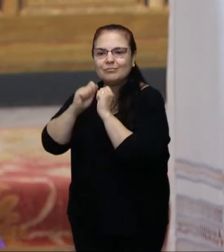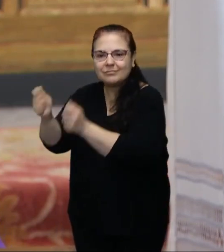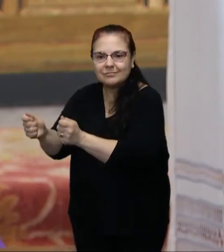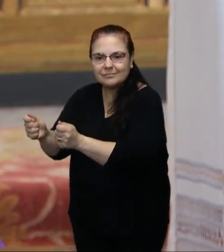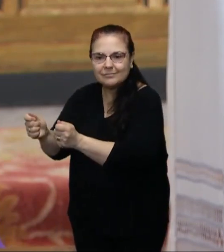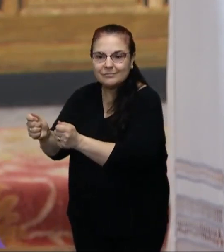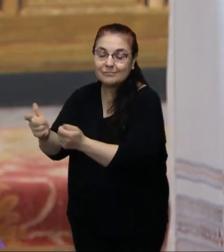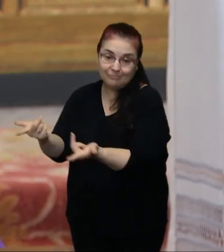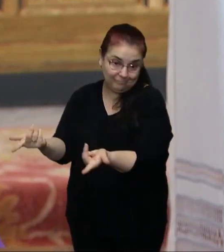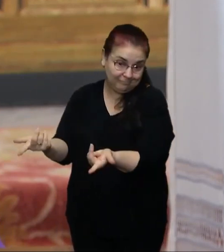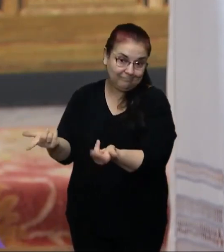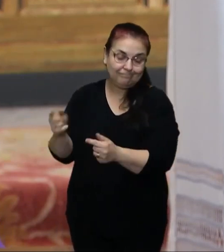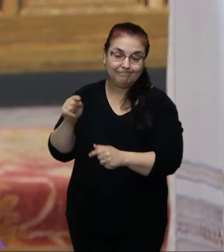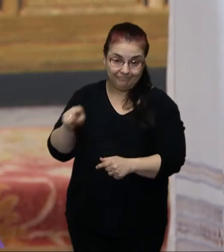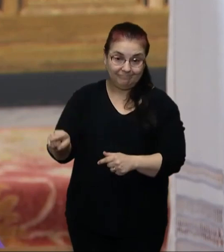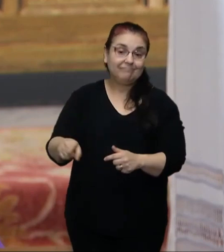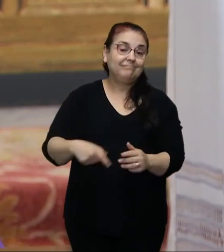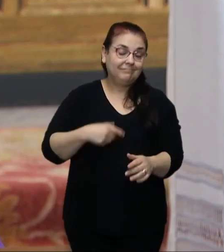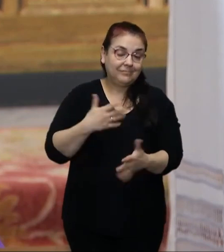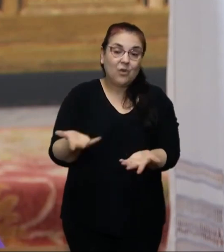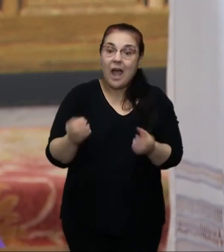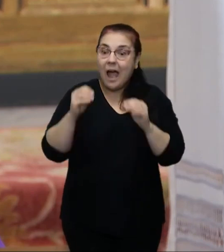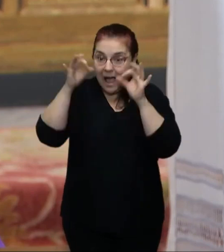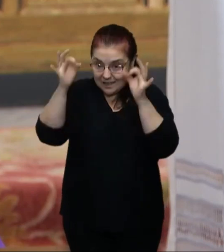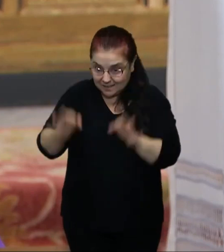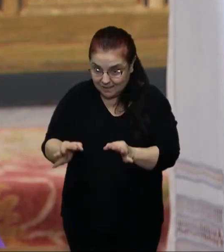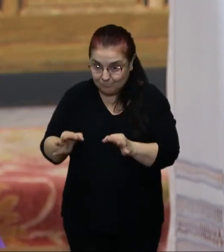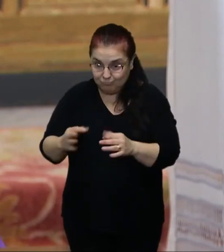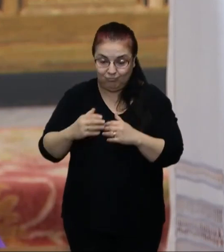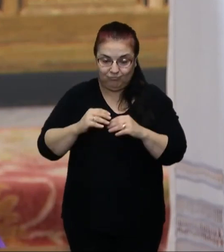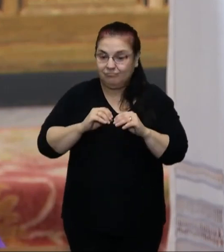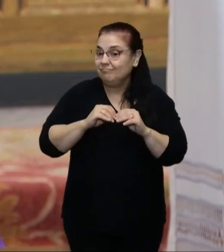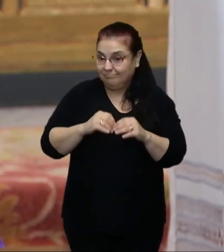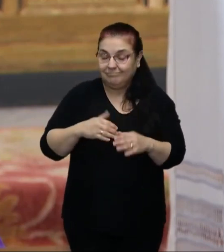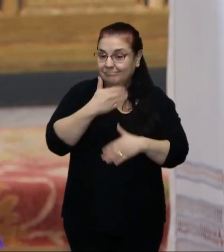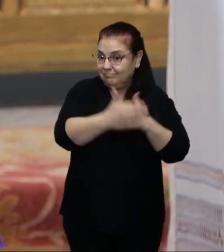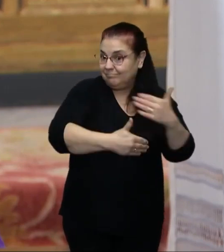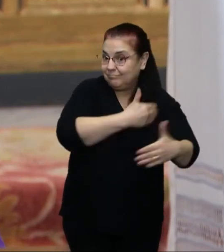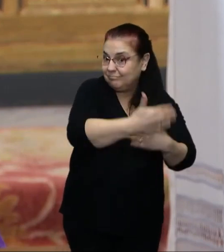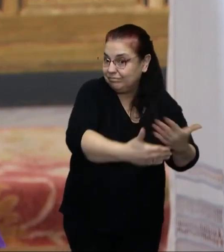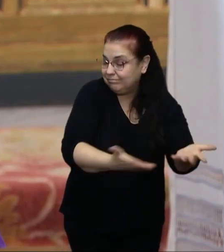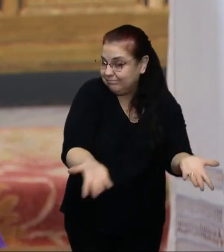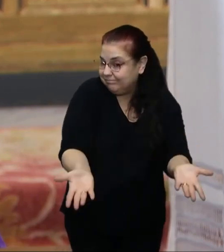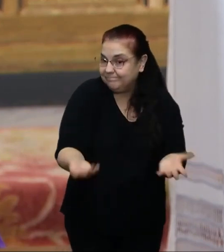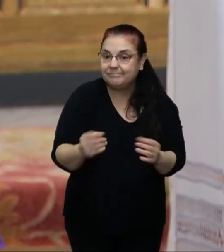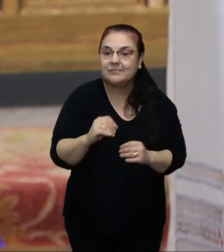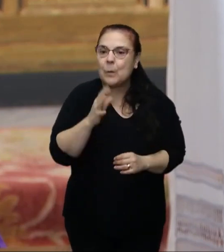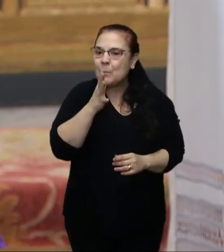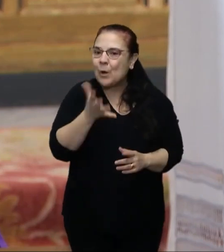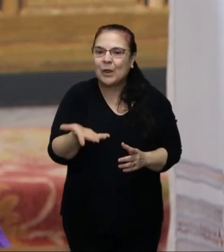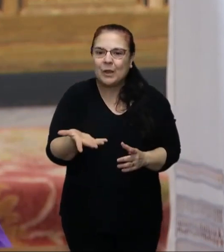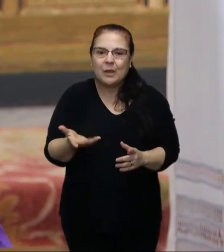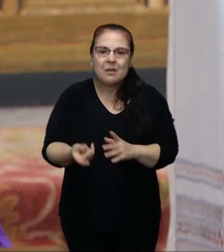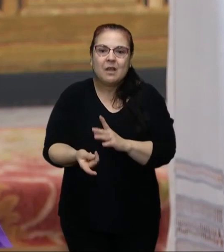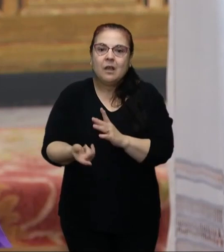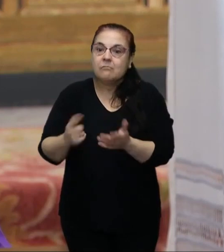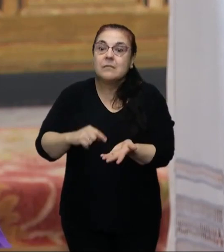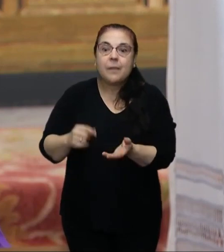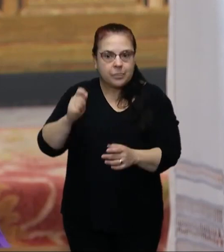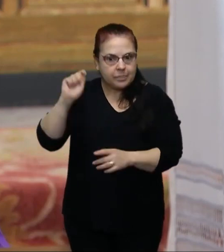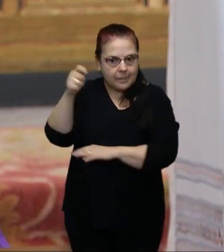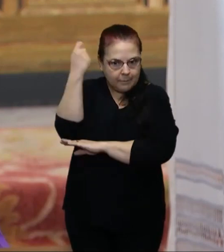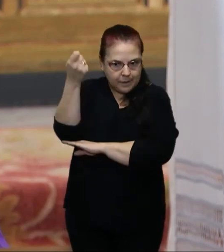Y esto va a ocurrir así, porque en lugar de convertirse ante, como había hecho